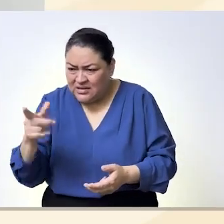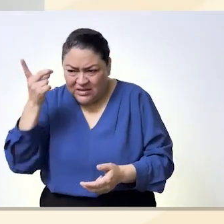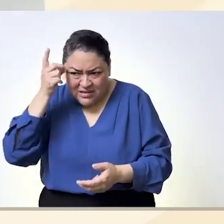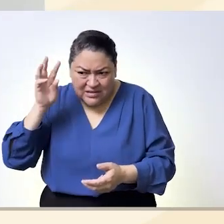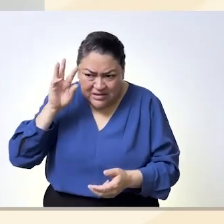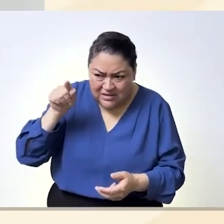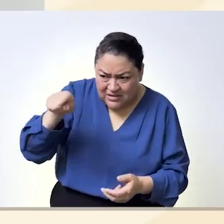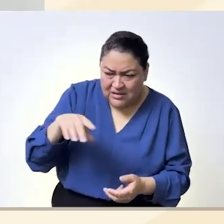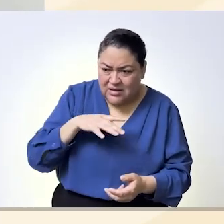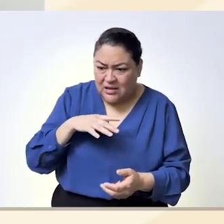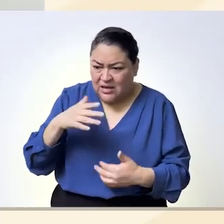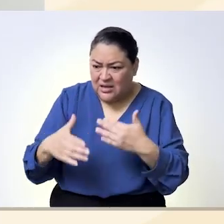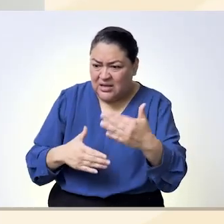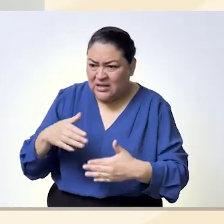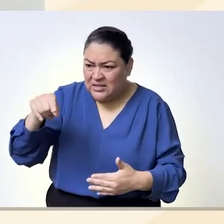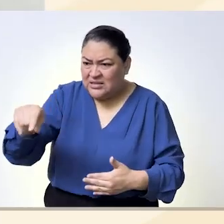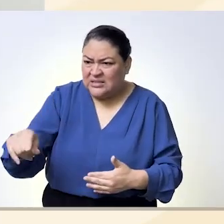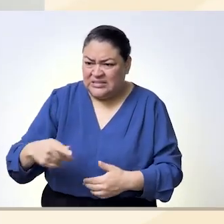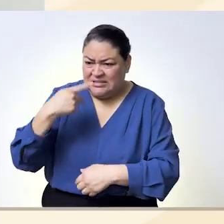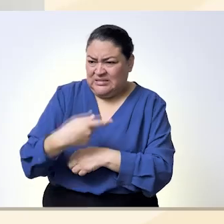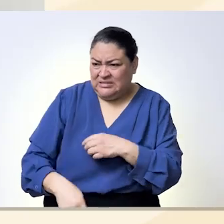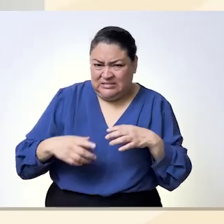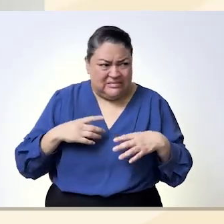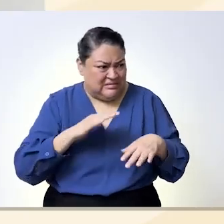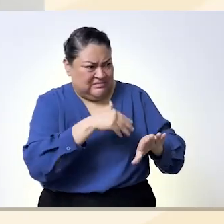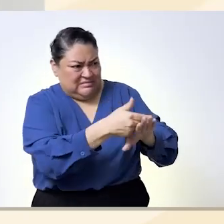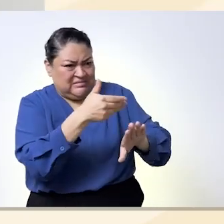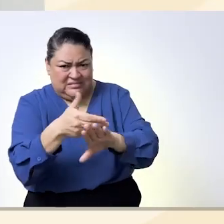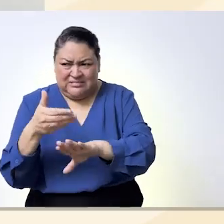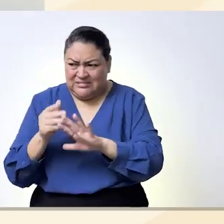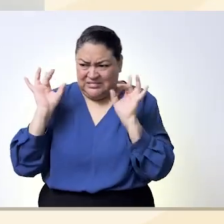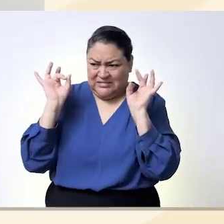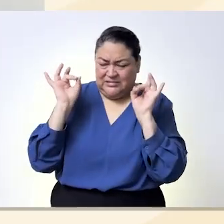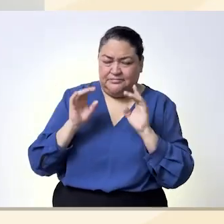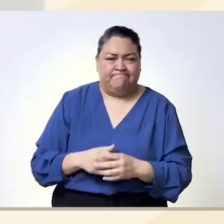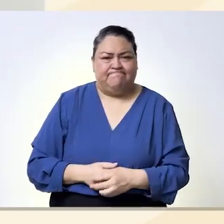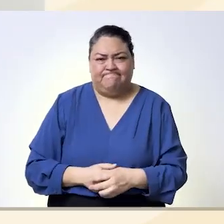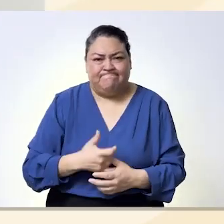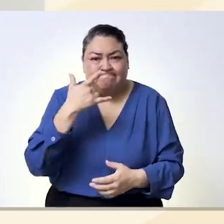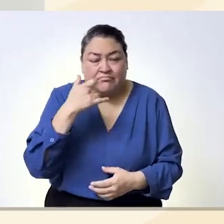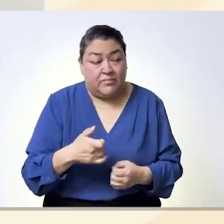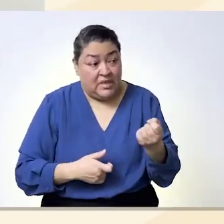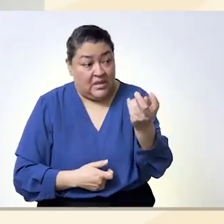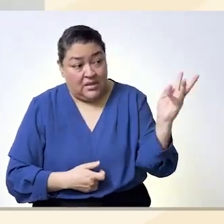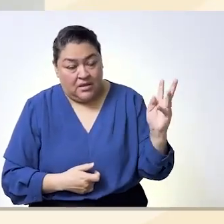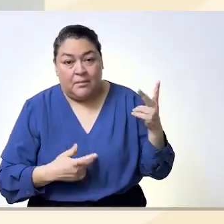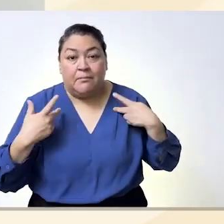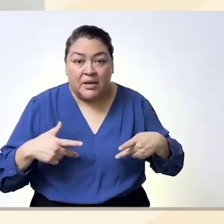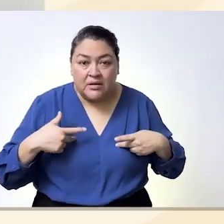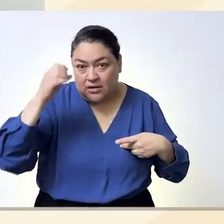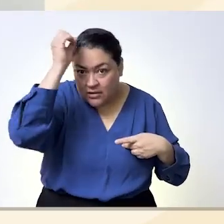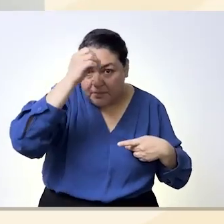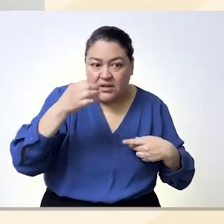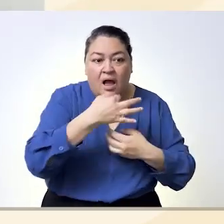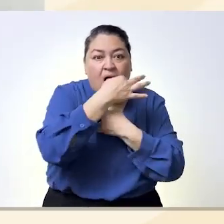peligro público constante, ¿no? Entonces me parece bien importante cómo empiezan a alertar diferentes posiciones. Aquí en nuestra parte de atrás del